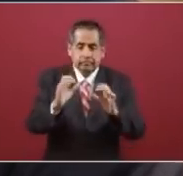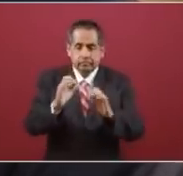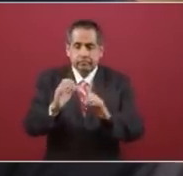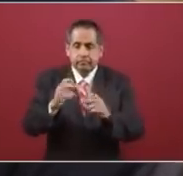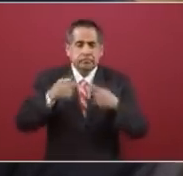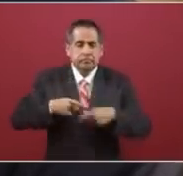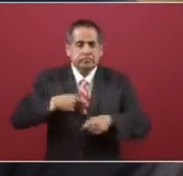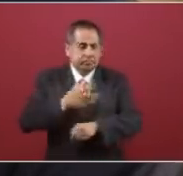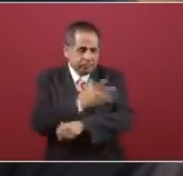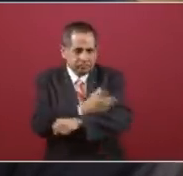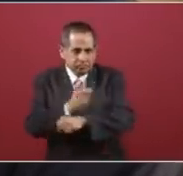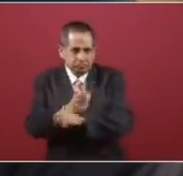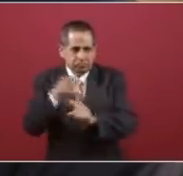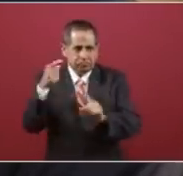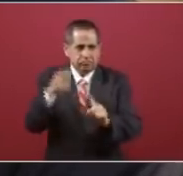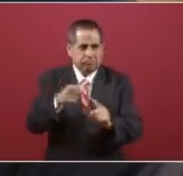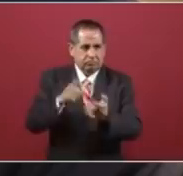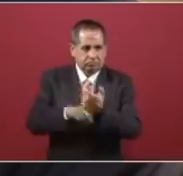gente honesta.